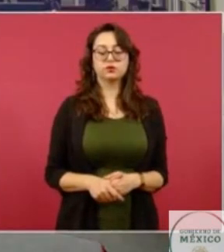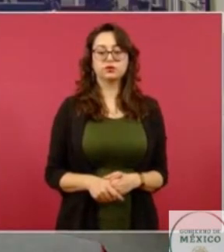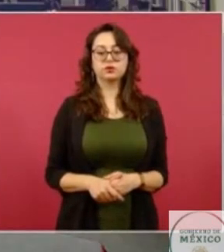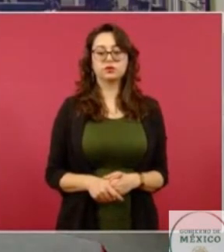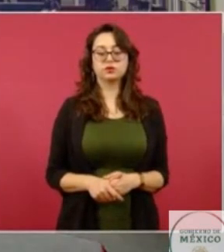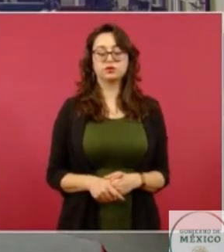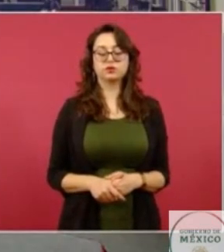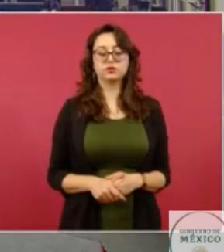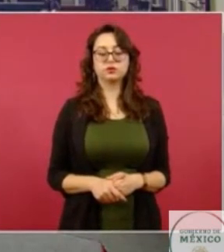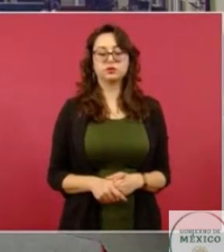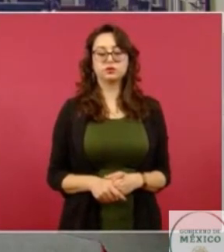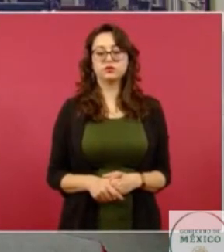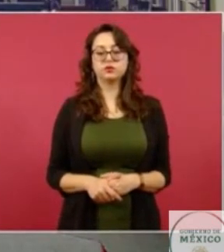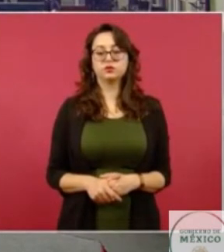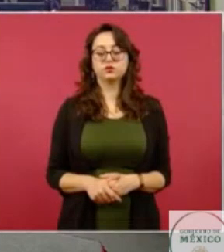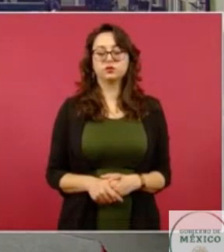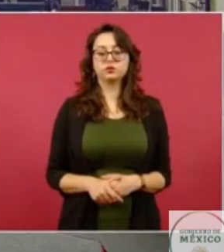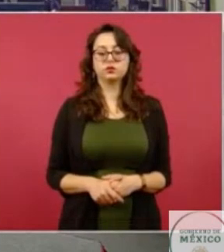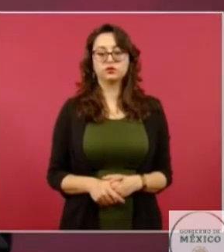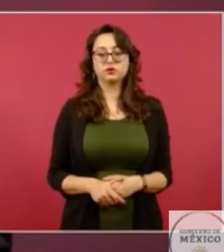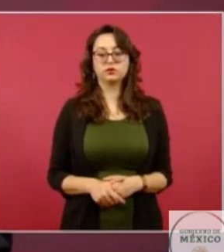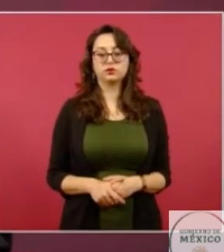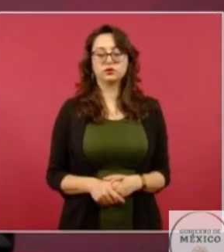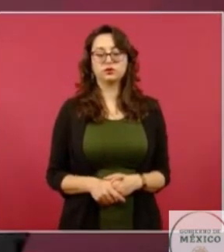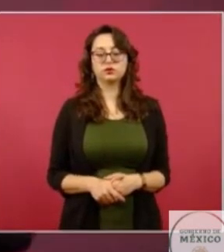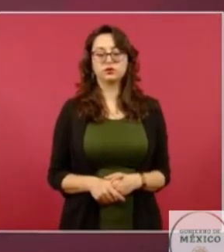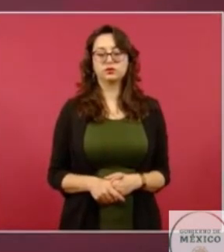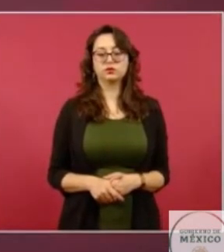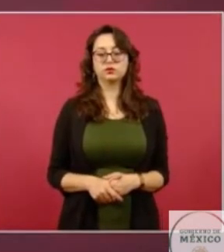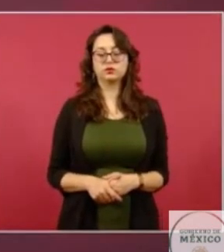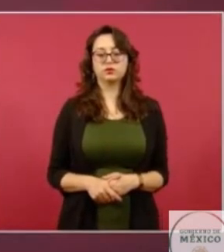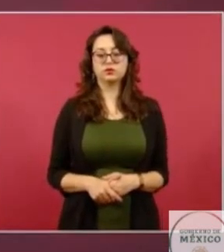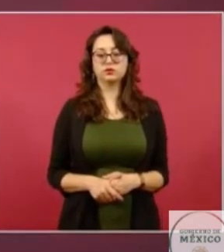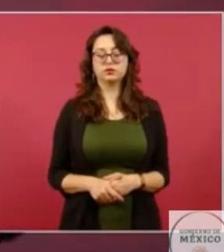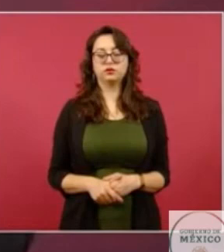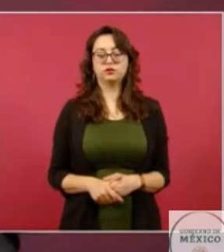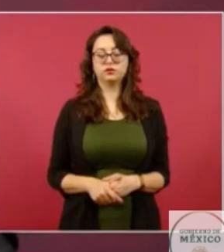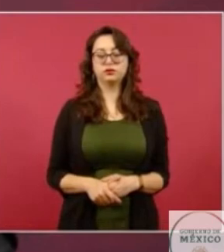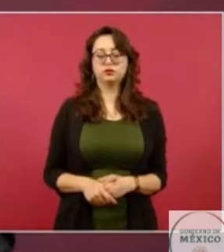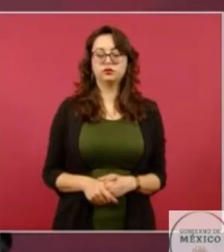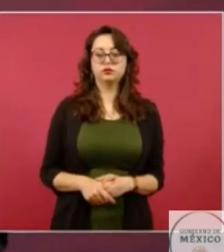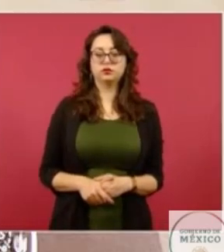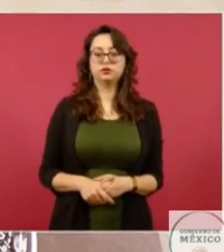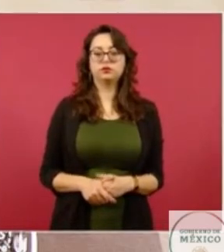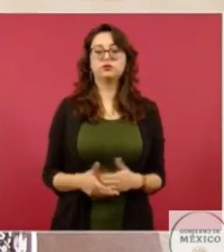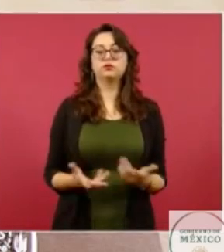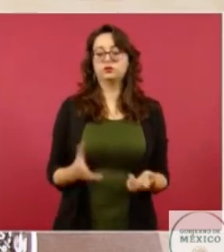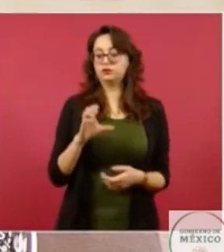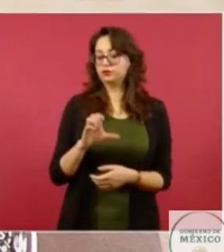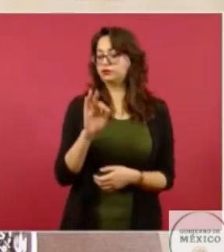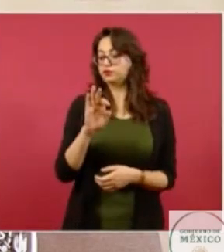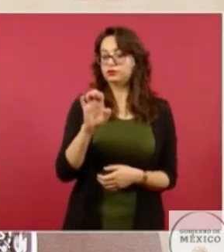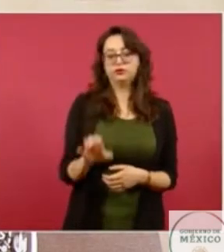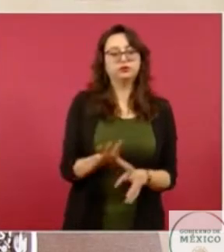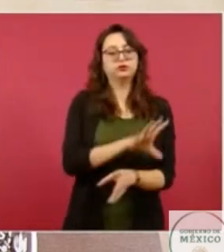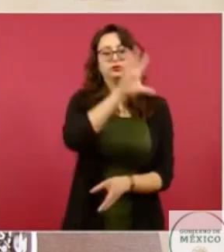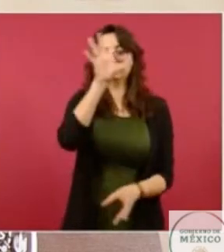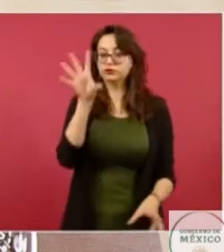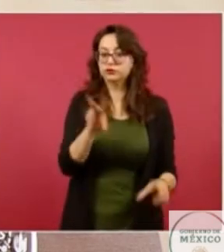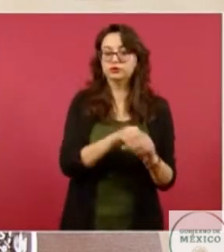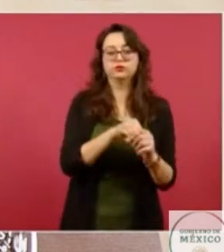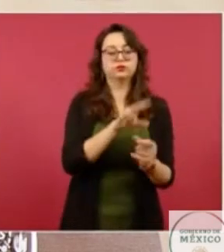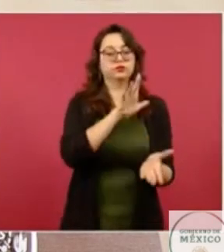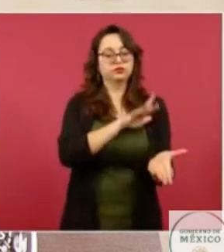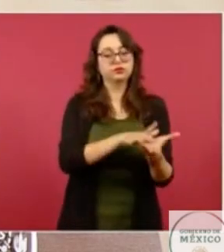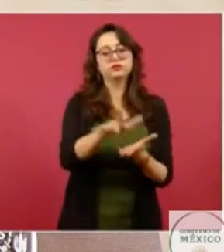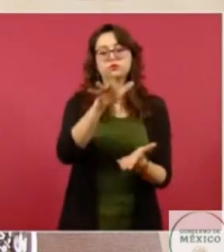de estas obras tienen todo el potencial de la CFE para apoyar